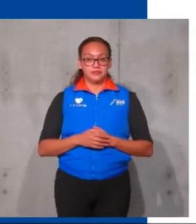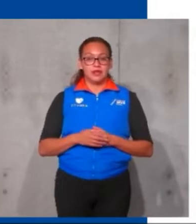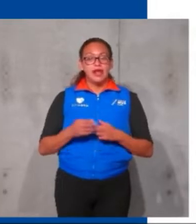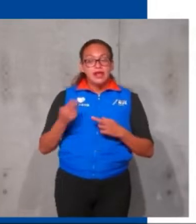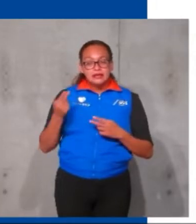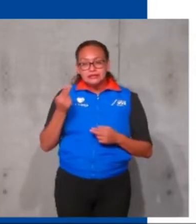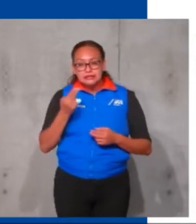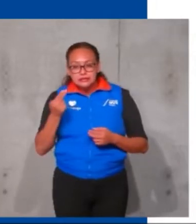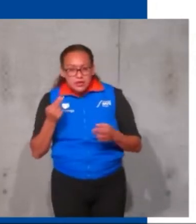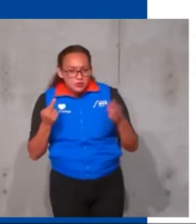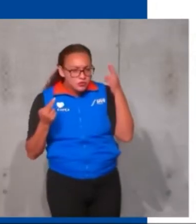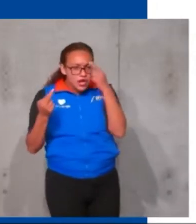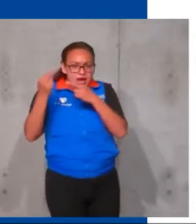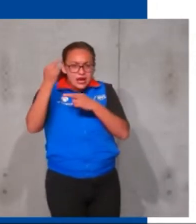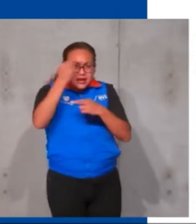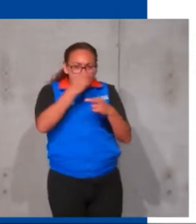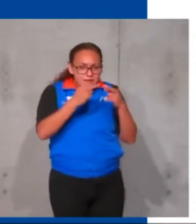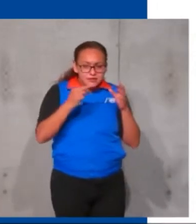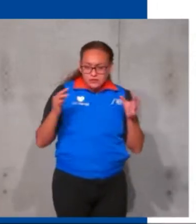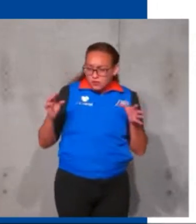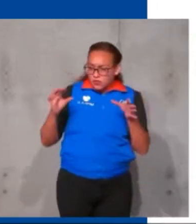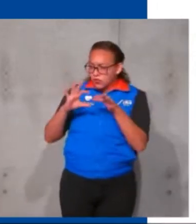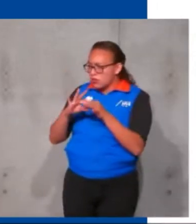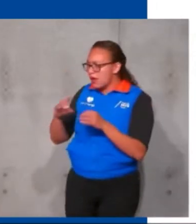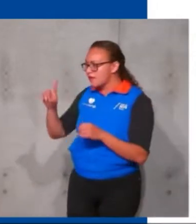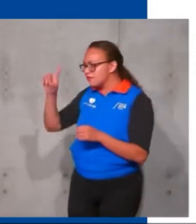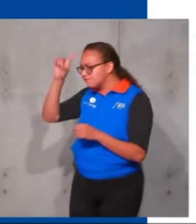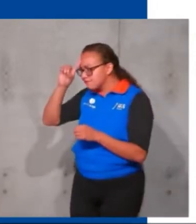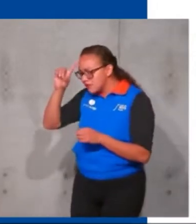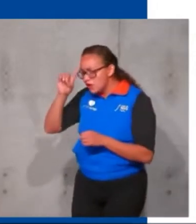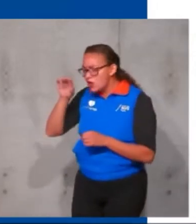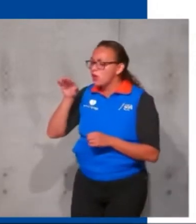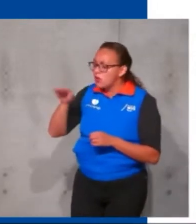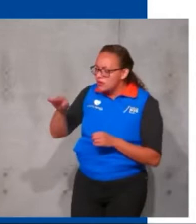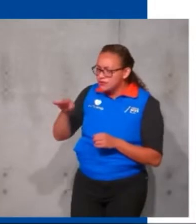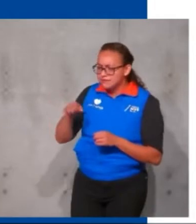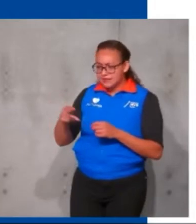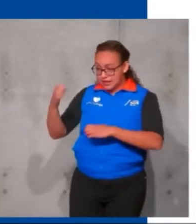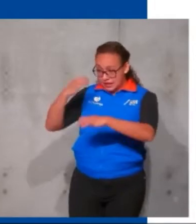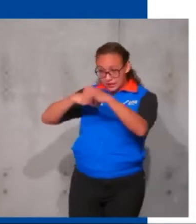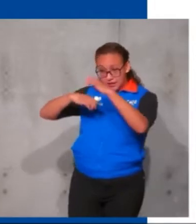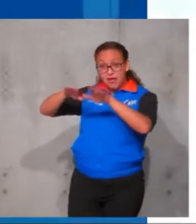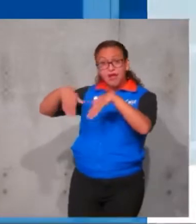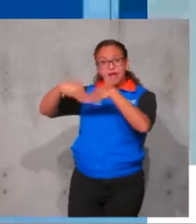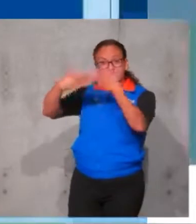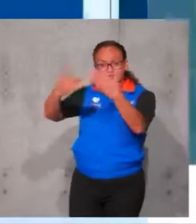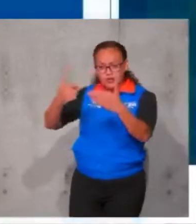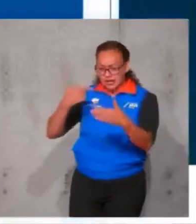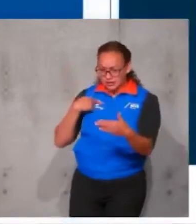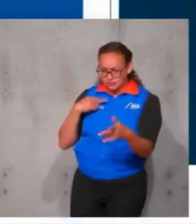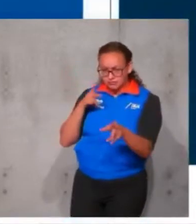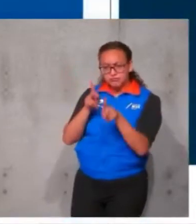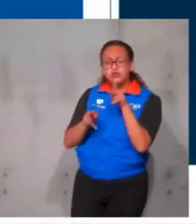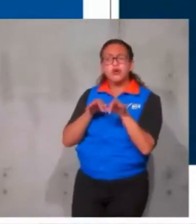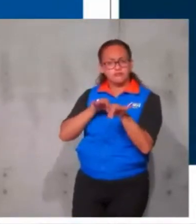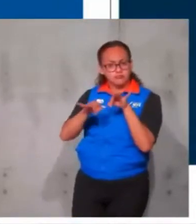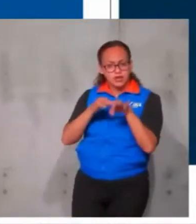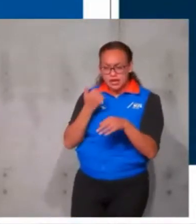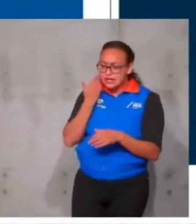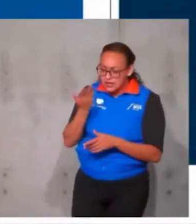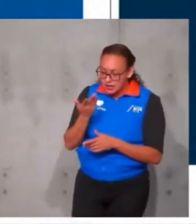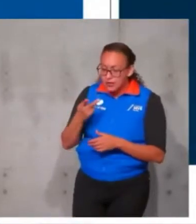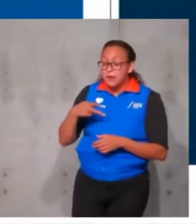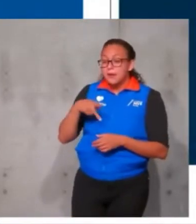un benchmarking. O sea, tendríamos que consultar cómo están las empresas del sector al cual